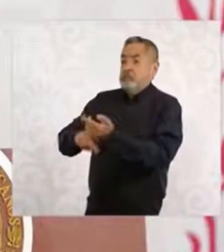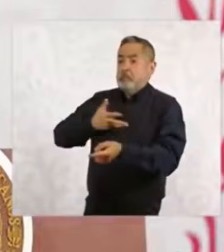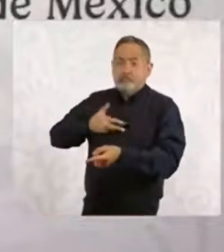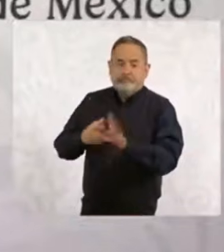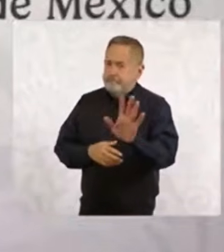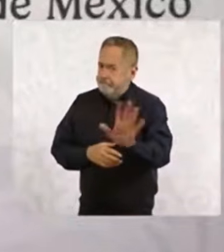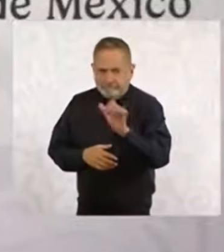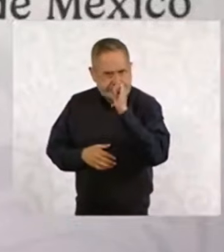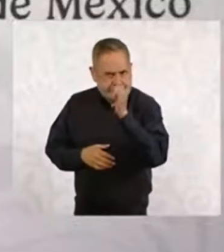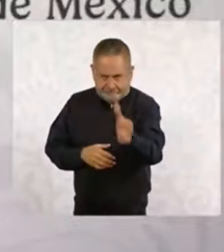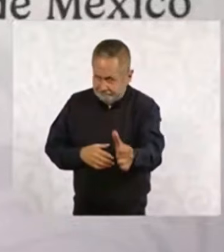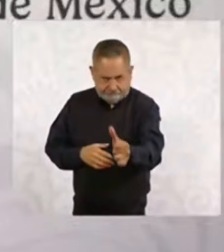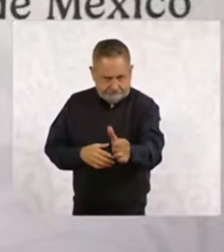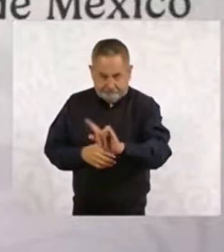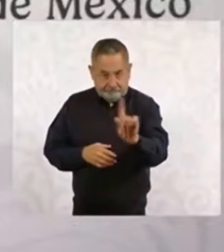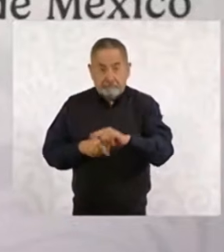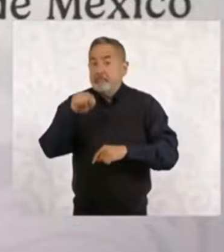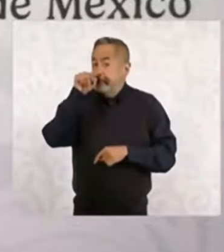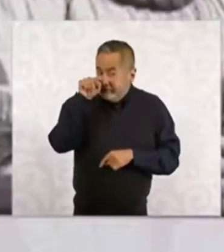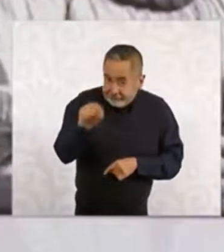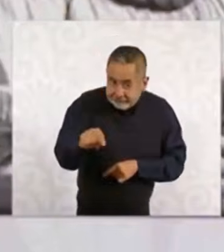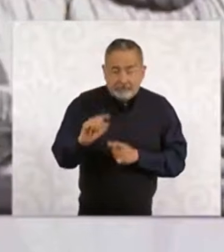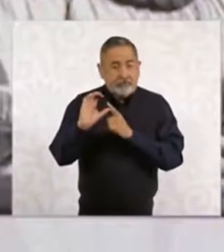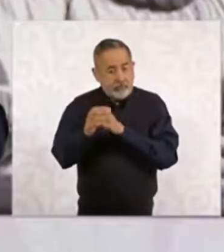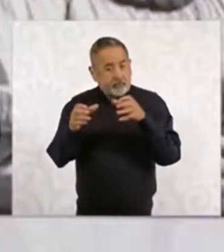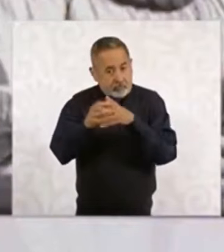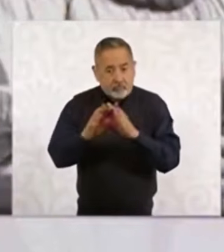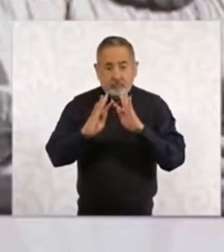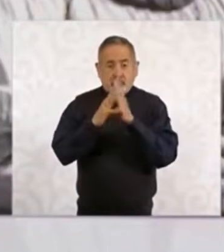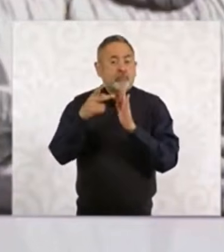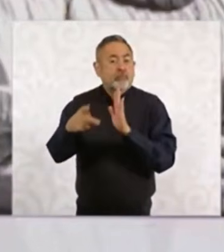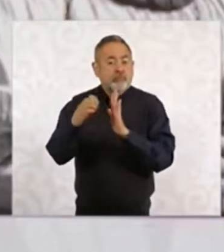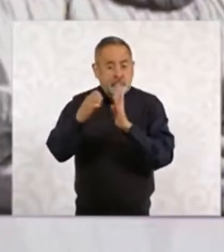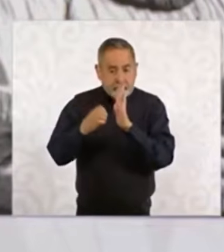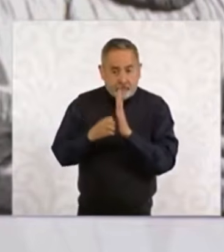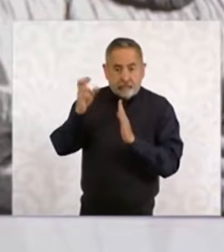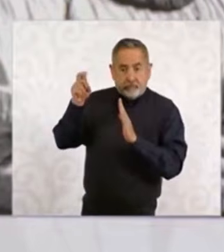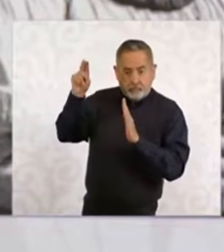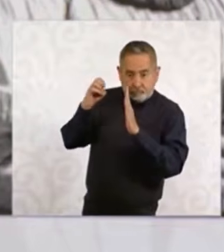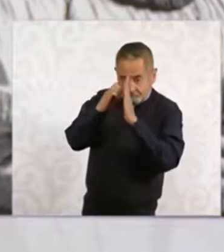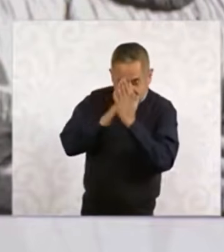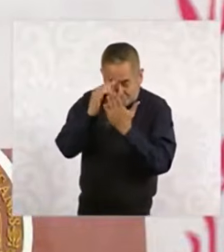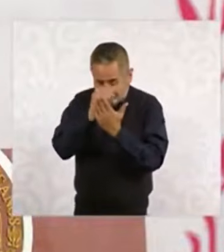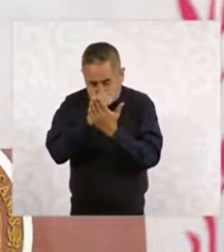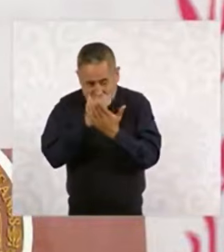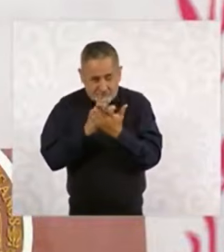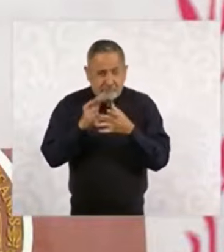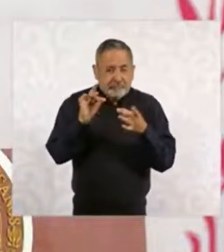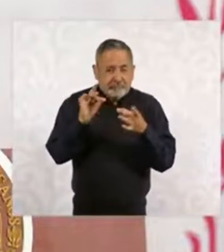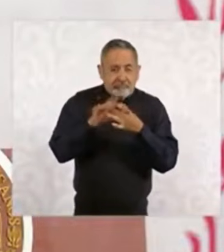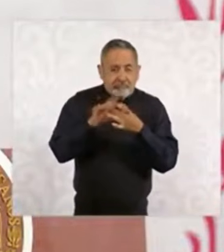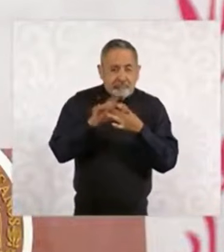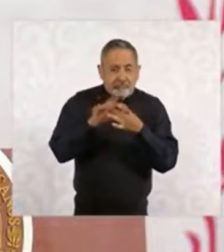los estatutos de esta propia comisión, en los estatutos de Naciones Unidas, en la caracterización que hacen de la desaparición